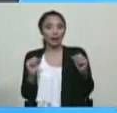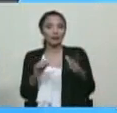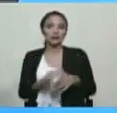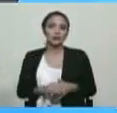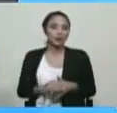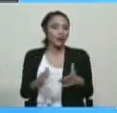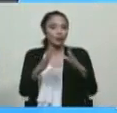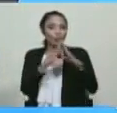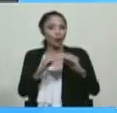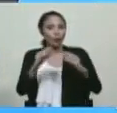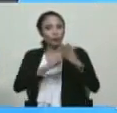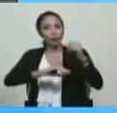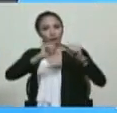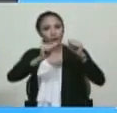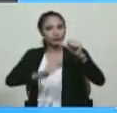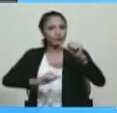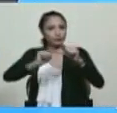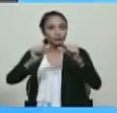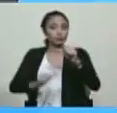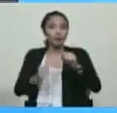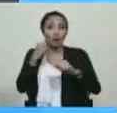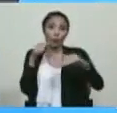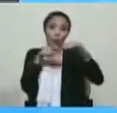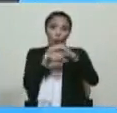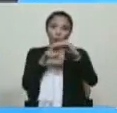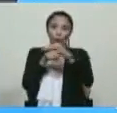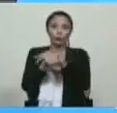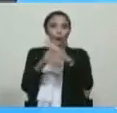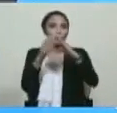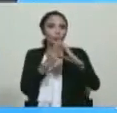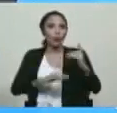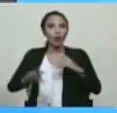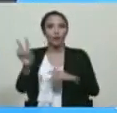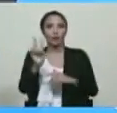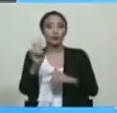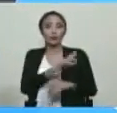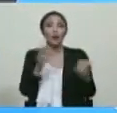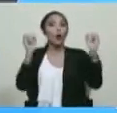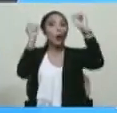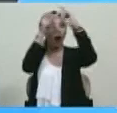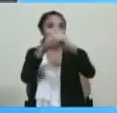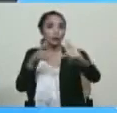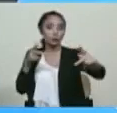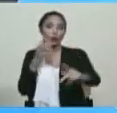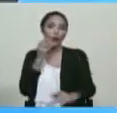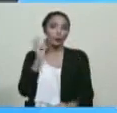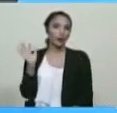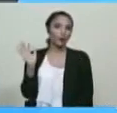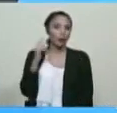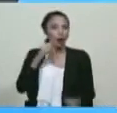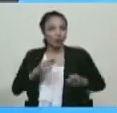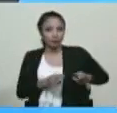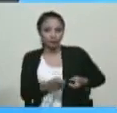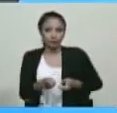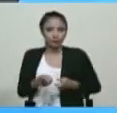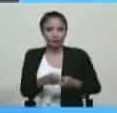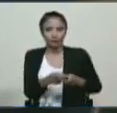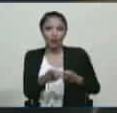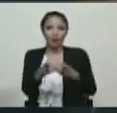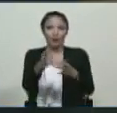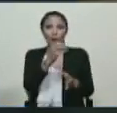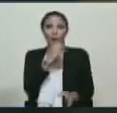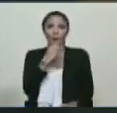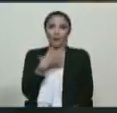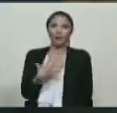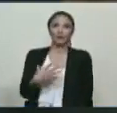así, cuando nosotros vamos por Venezuela, cuando vamos al Amazonas, por ejemplo, sus ríos inmensos, ahí está